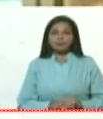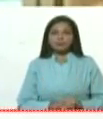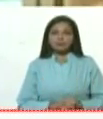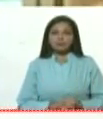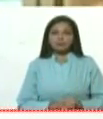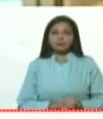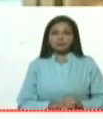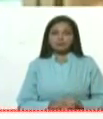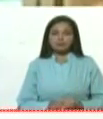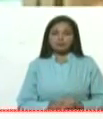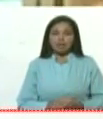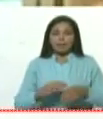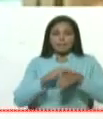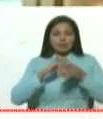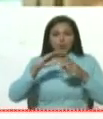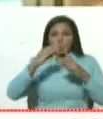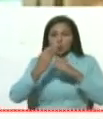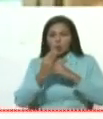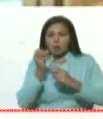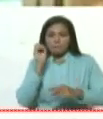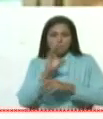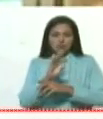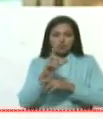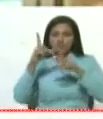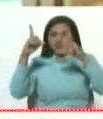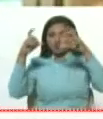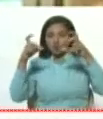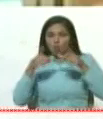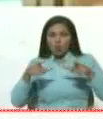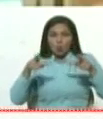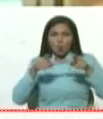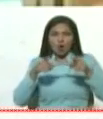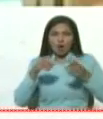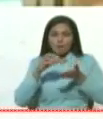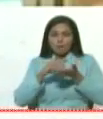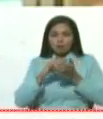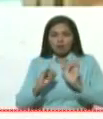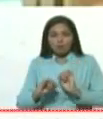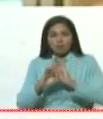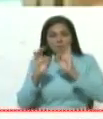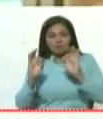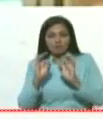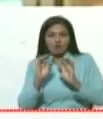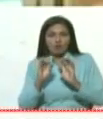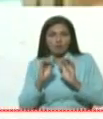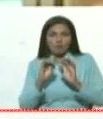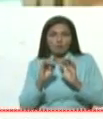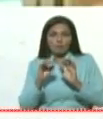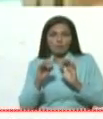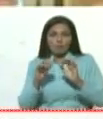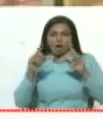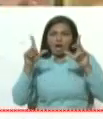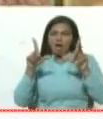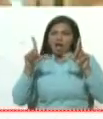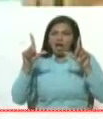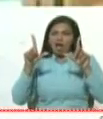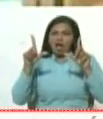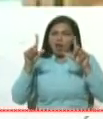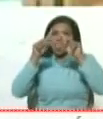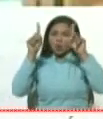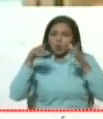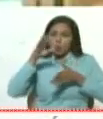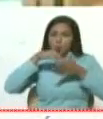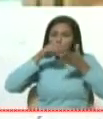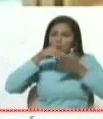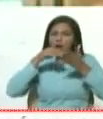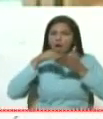Ernesto me mandó unas fotografías del lugar de exposición, de los retratos, de las